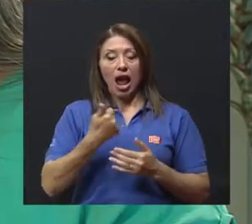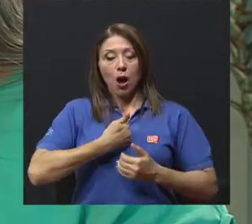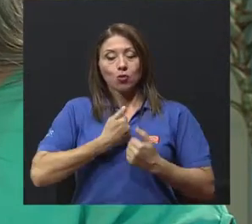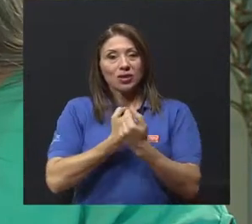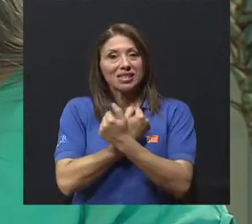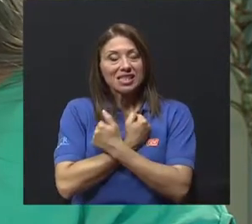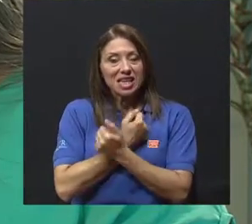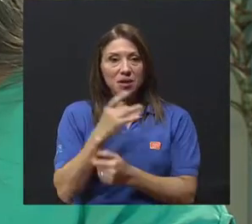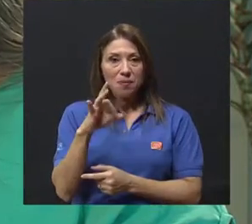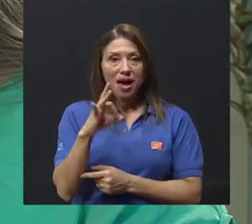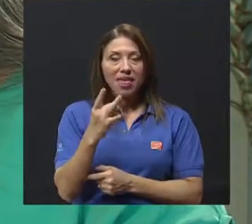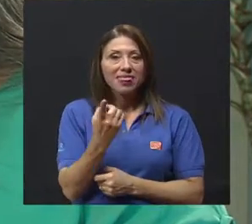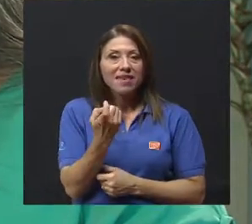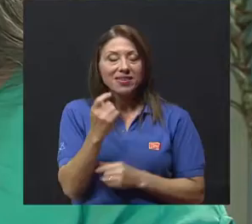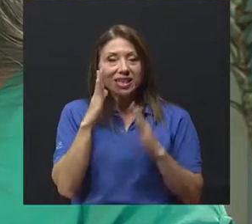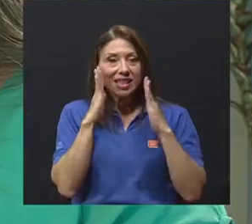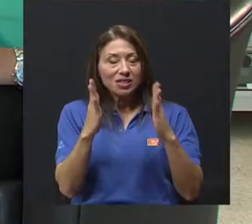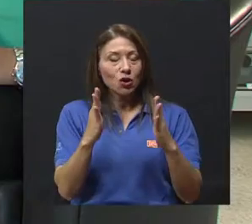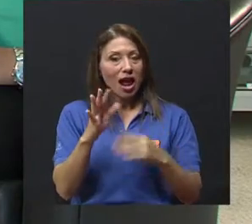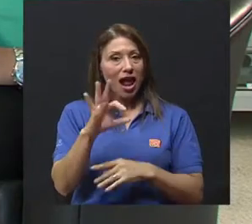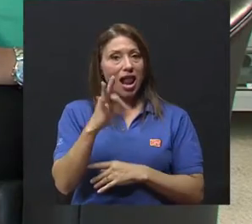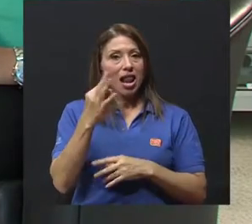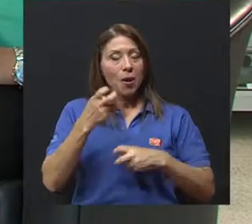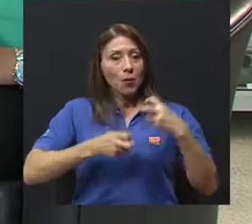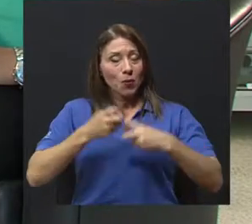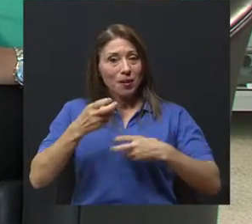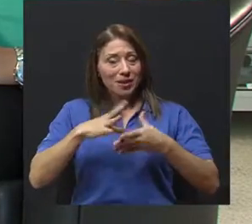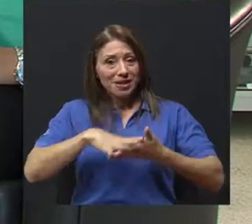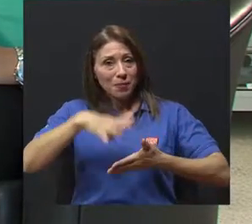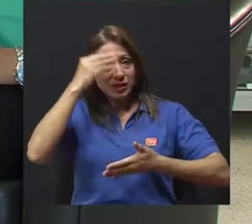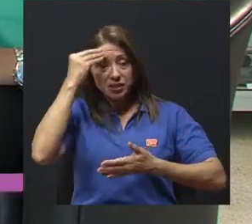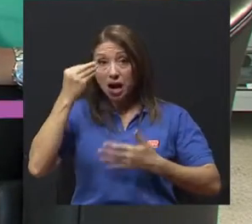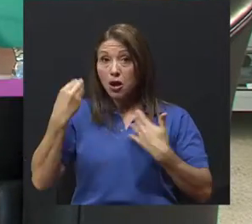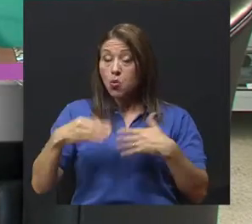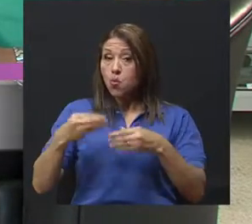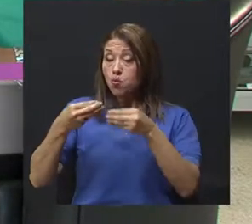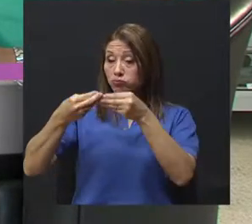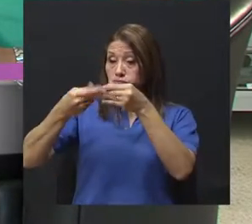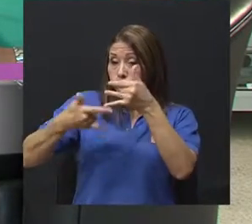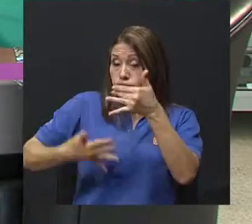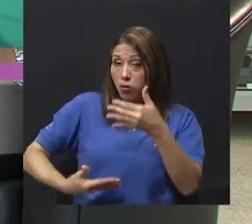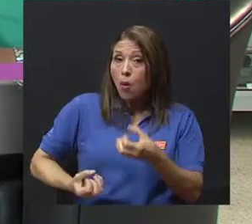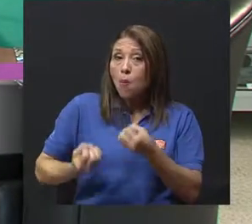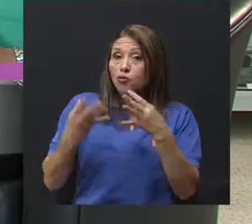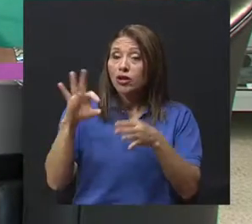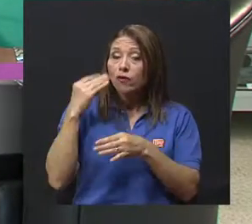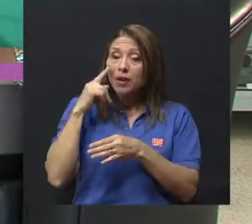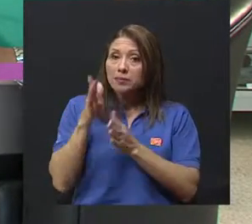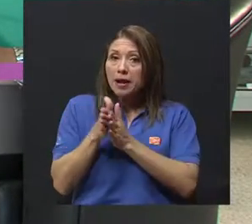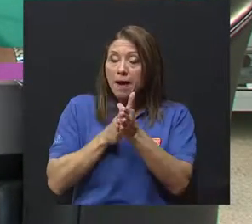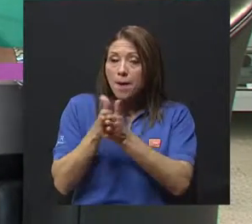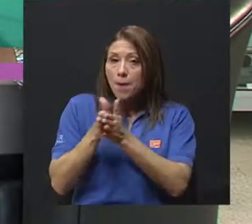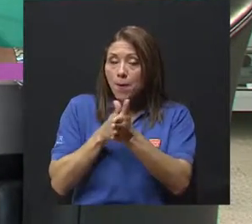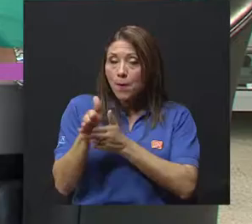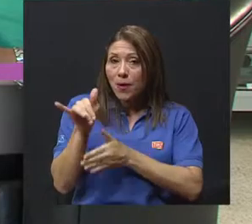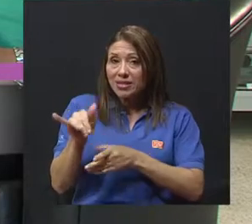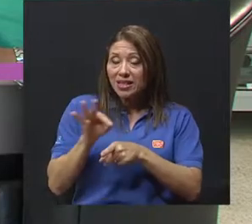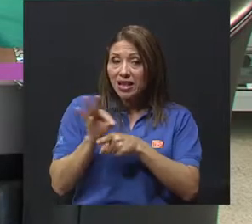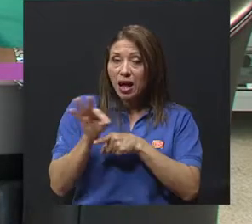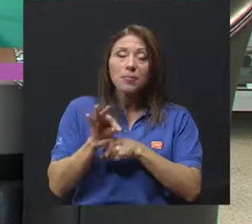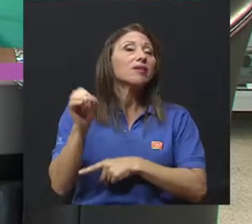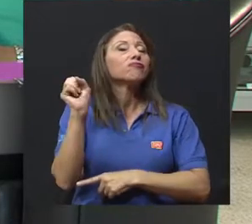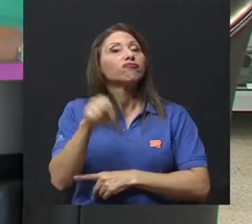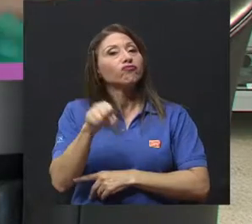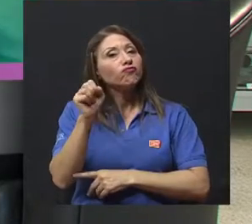problemas de aprendizaje es bastante amplio entonces la llama de utilidades que puede tener su crítica sí sí